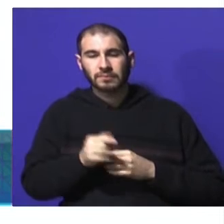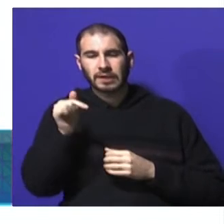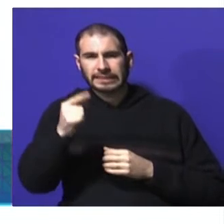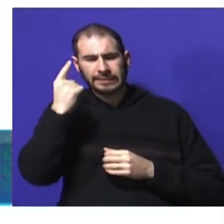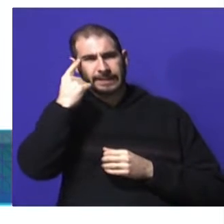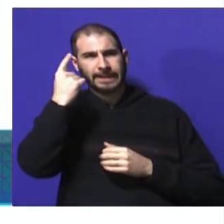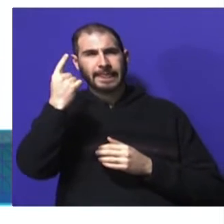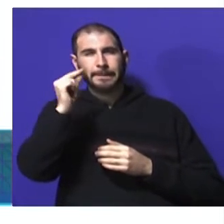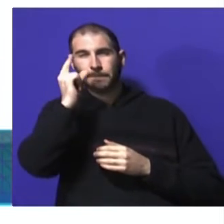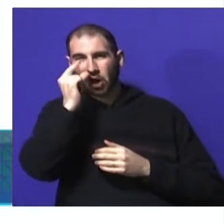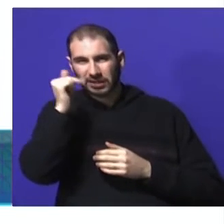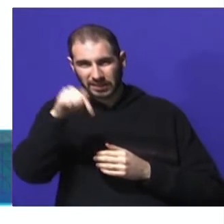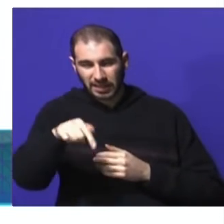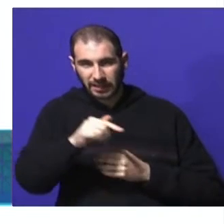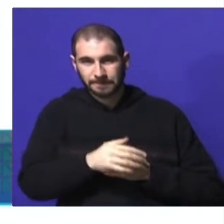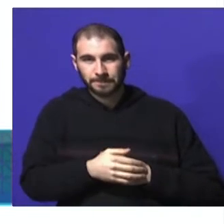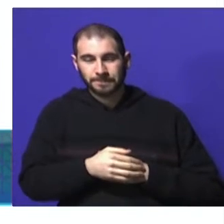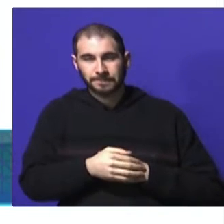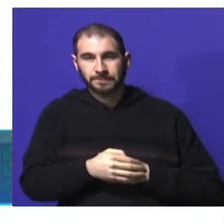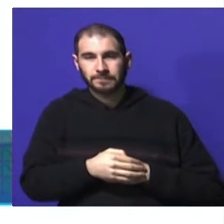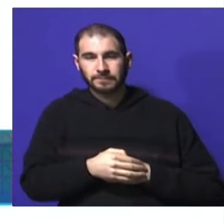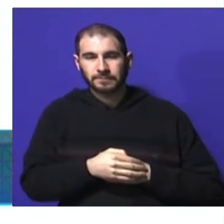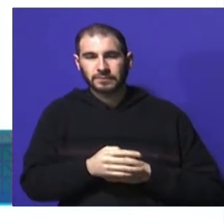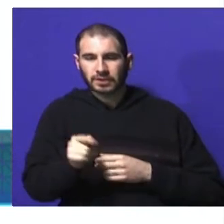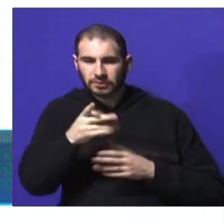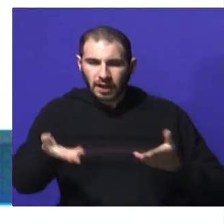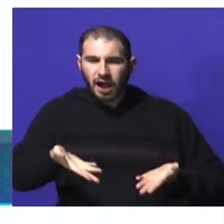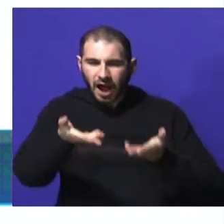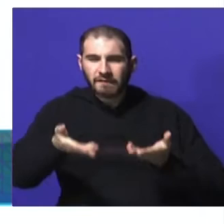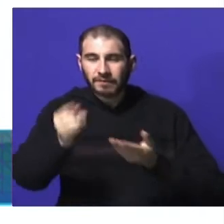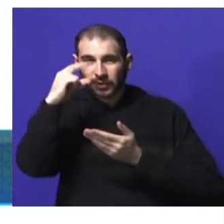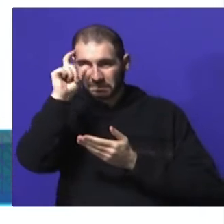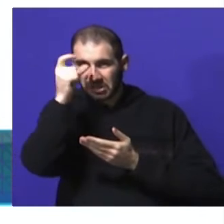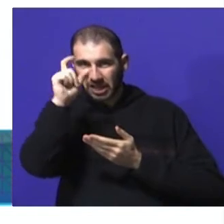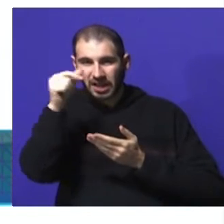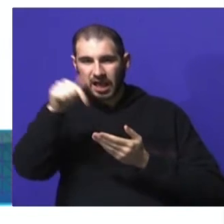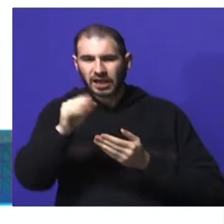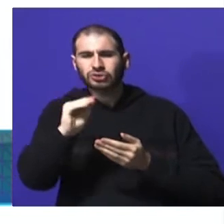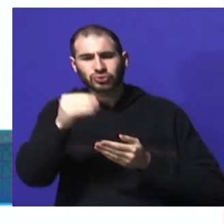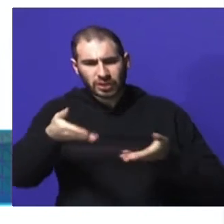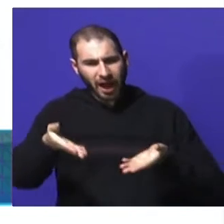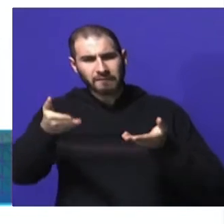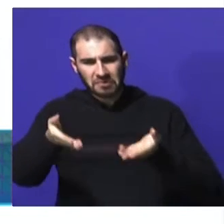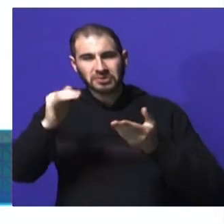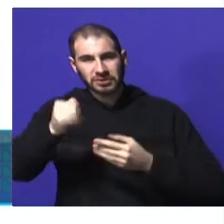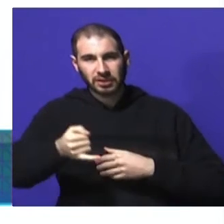concepción política de incentivar la minería contaminante